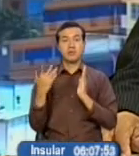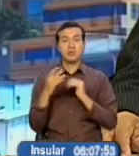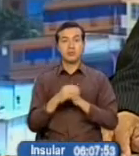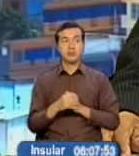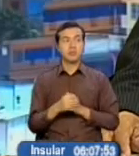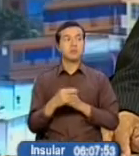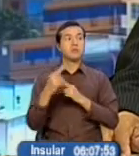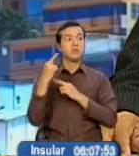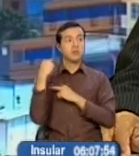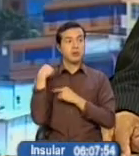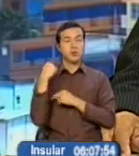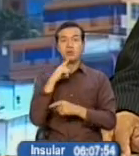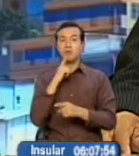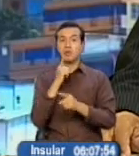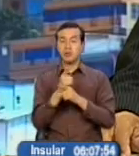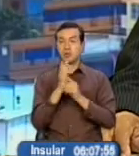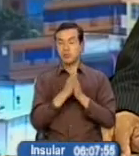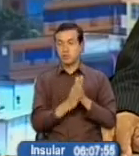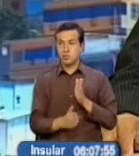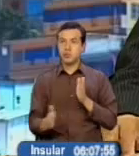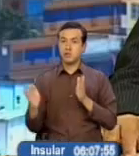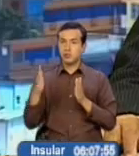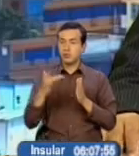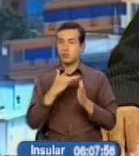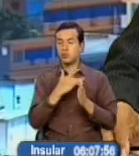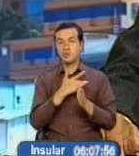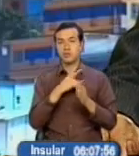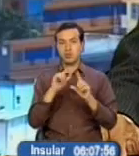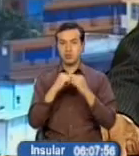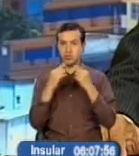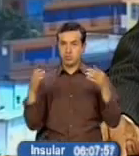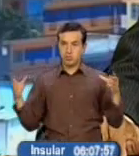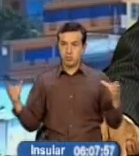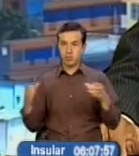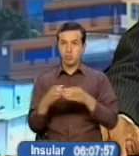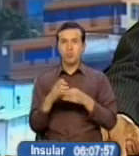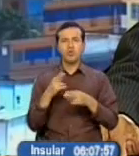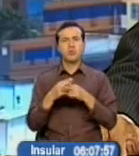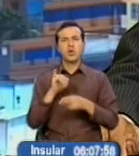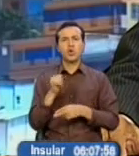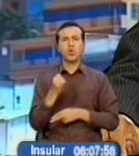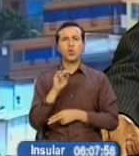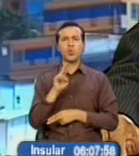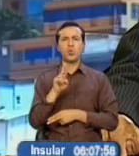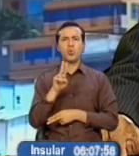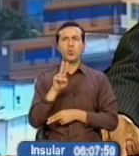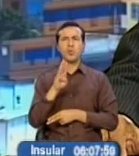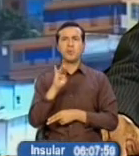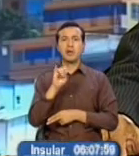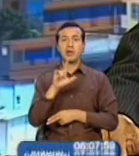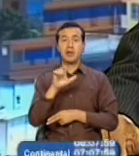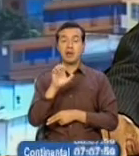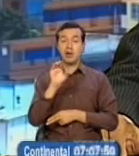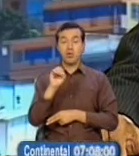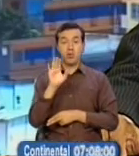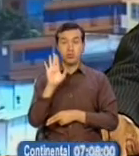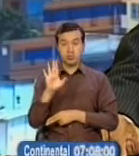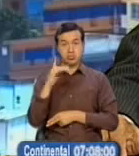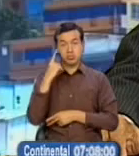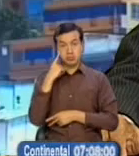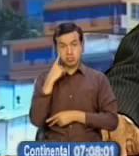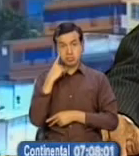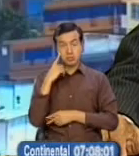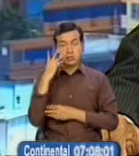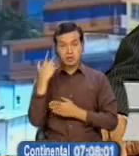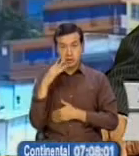nos corresponde el jubileo. Somos la generación del jubileo. Este es uno de los motivos, esta identificación